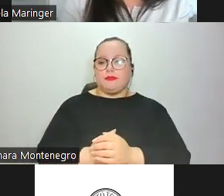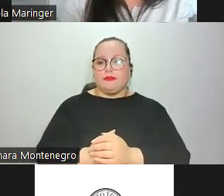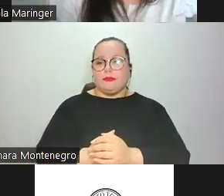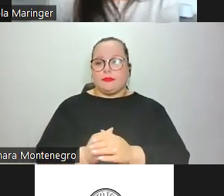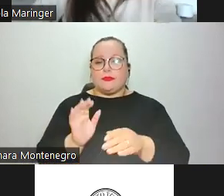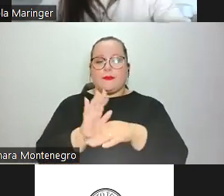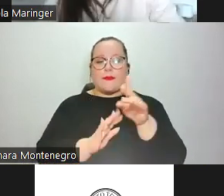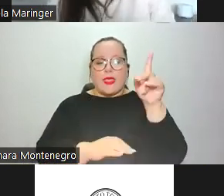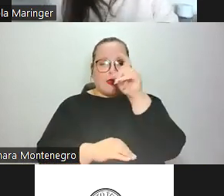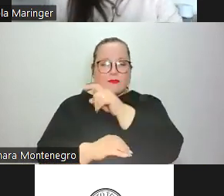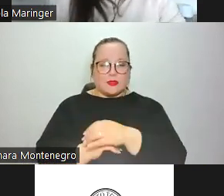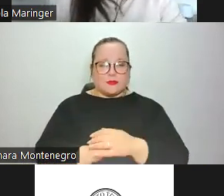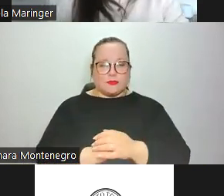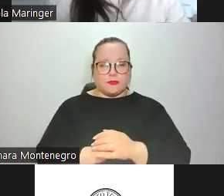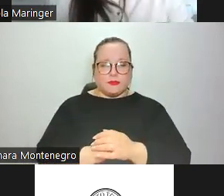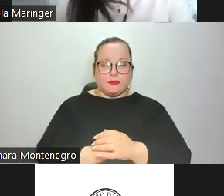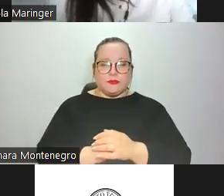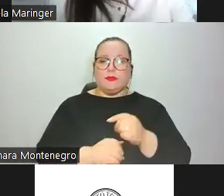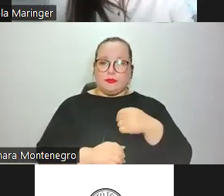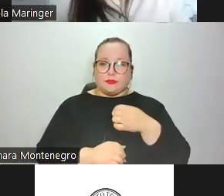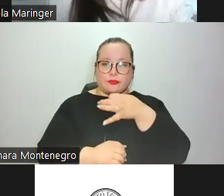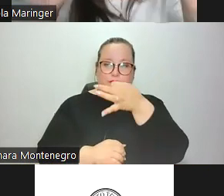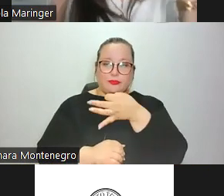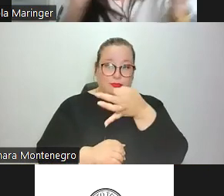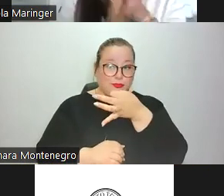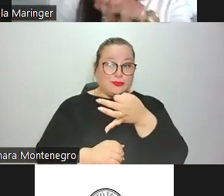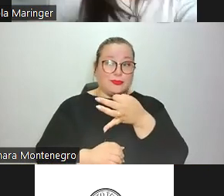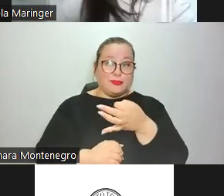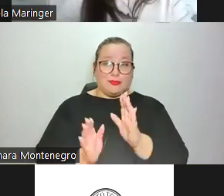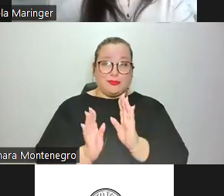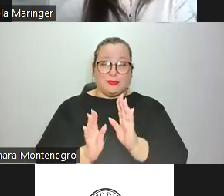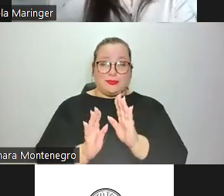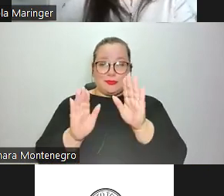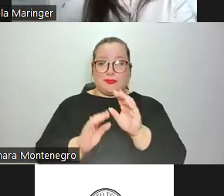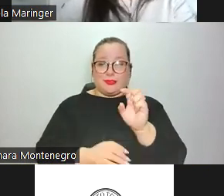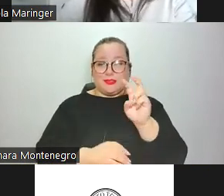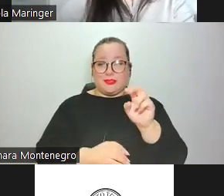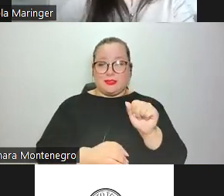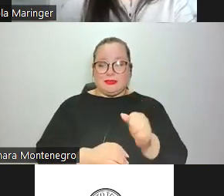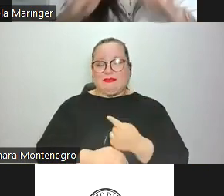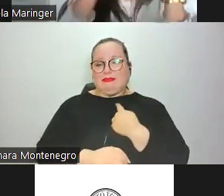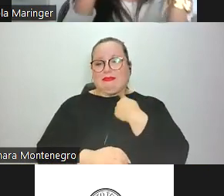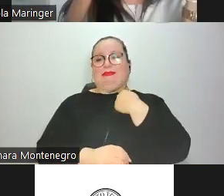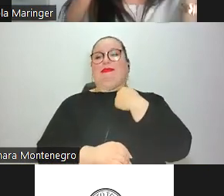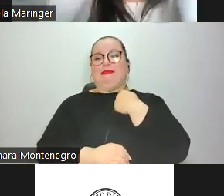más difíciles. Yo les voy a contar aquí, como le dije a Eva, oh, me van a dejar aquí, me van a hacer